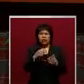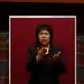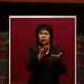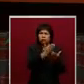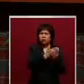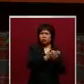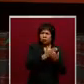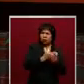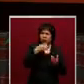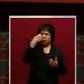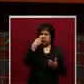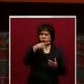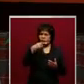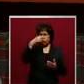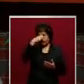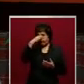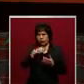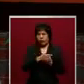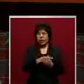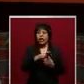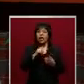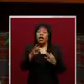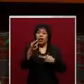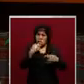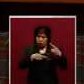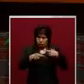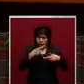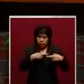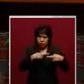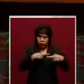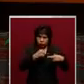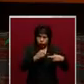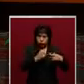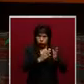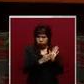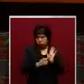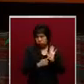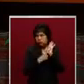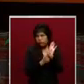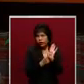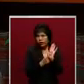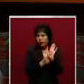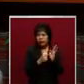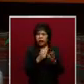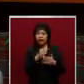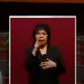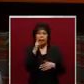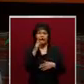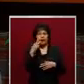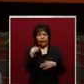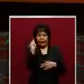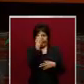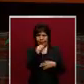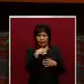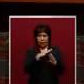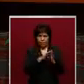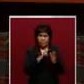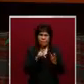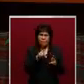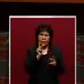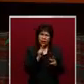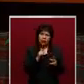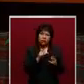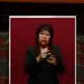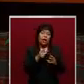Sí. Y dijimos que una vez regresando, las iban a presentar y se iban a revisar.